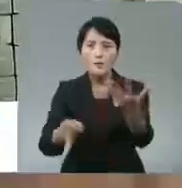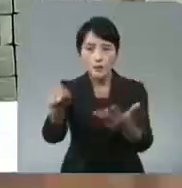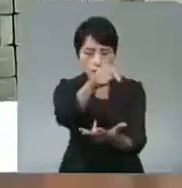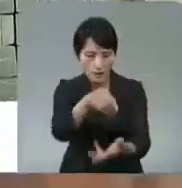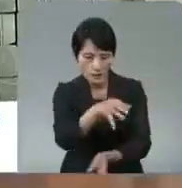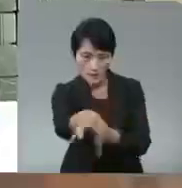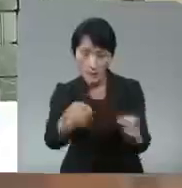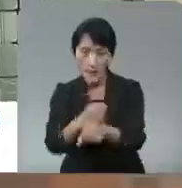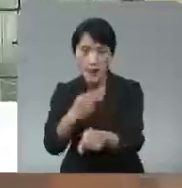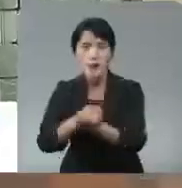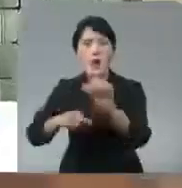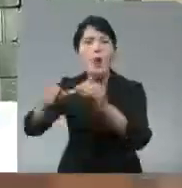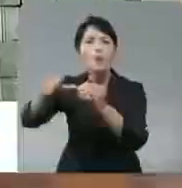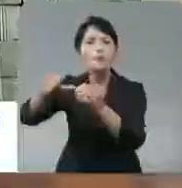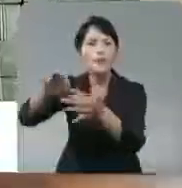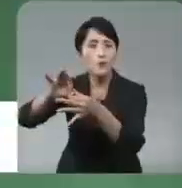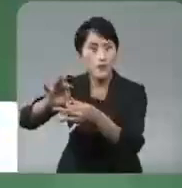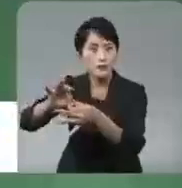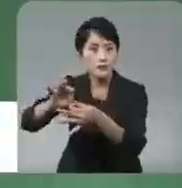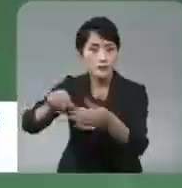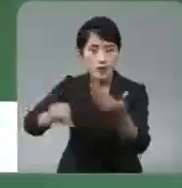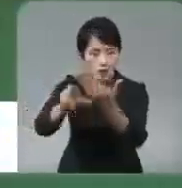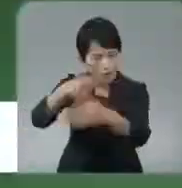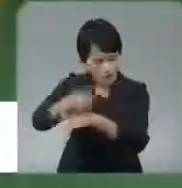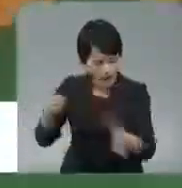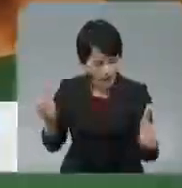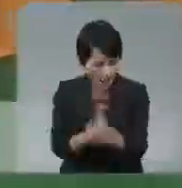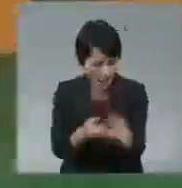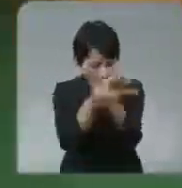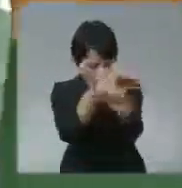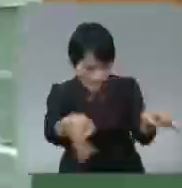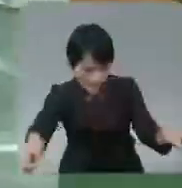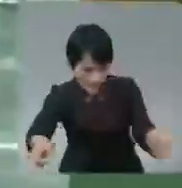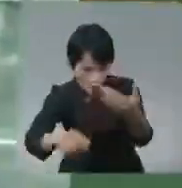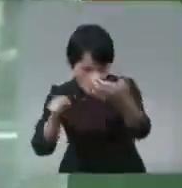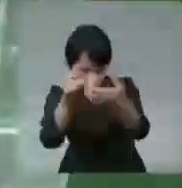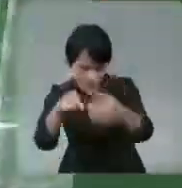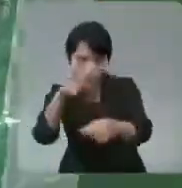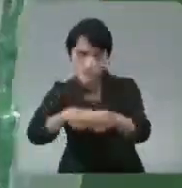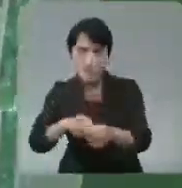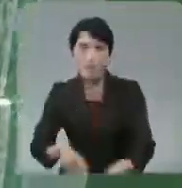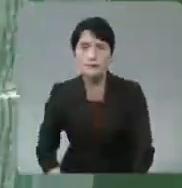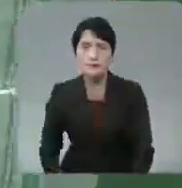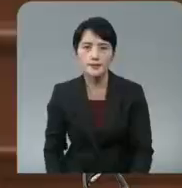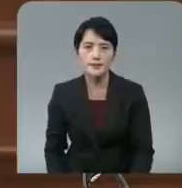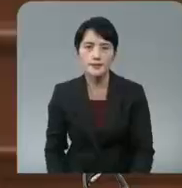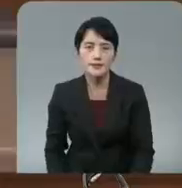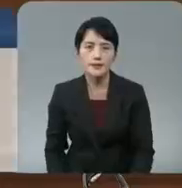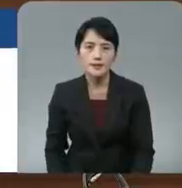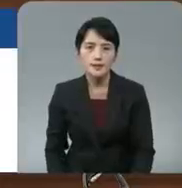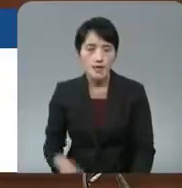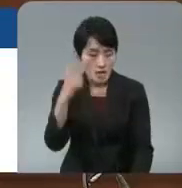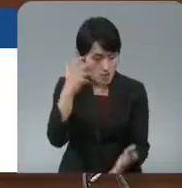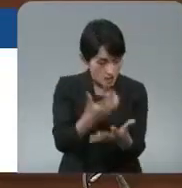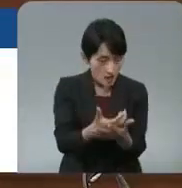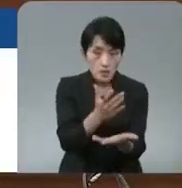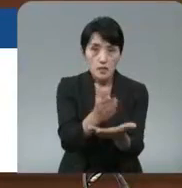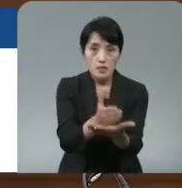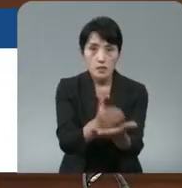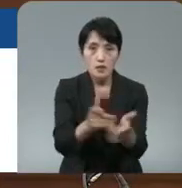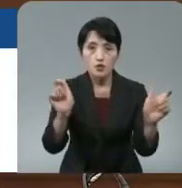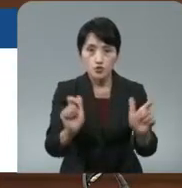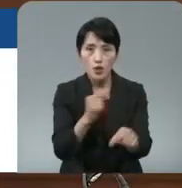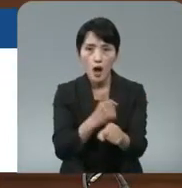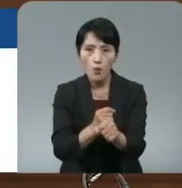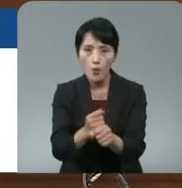del seguro social el subsidio por coronavirus en tanto será repartido en un 90 por ciento hasta fines de septiembre tanto el